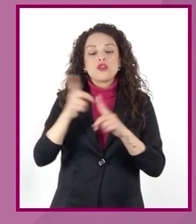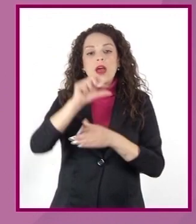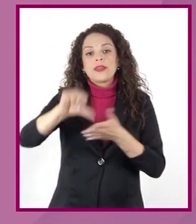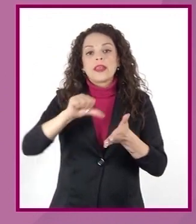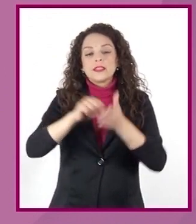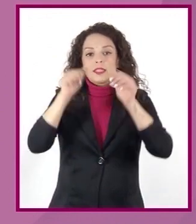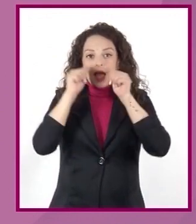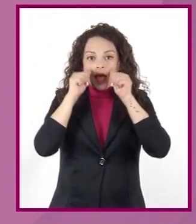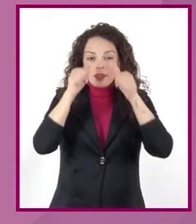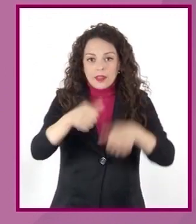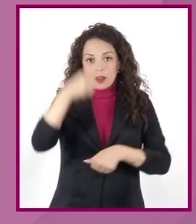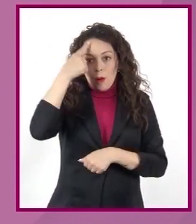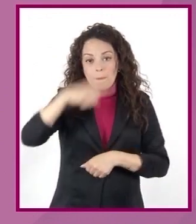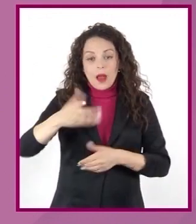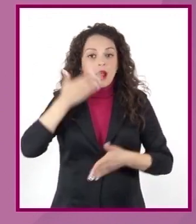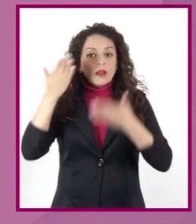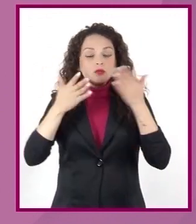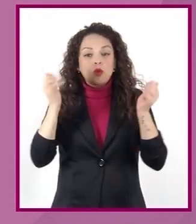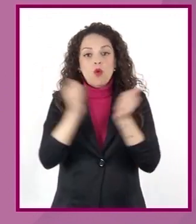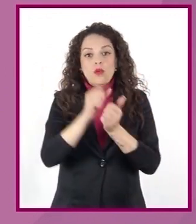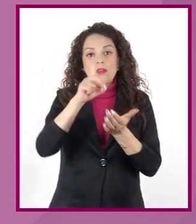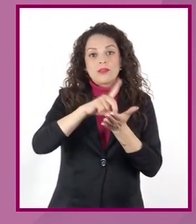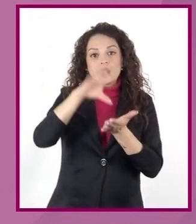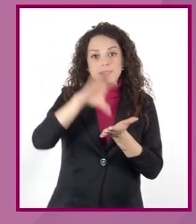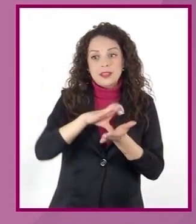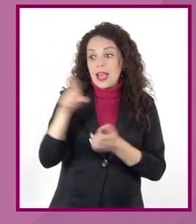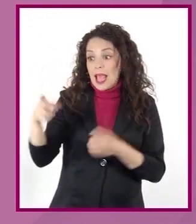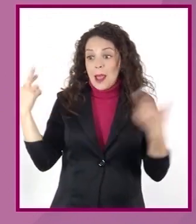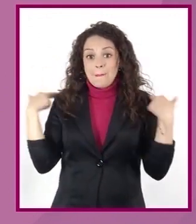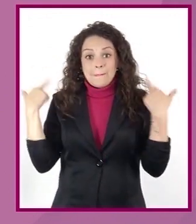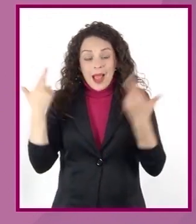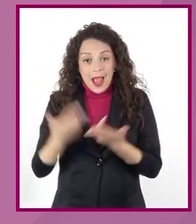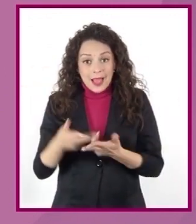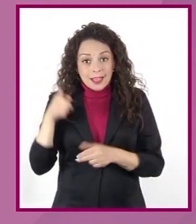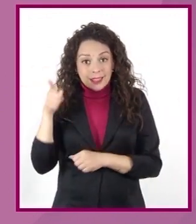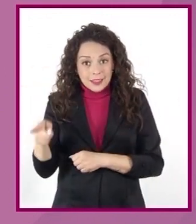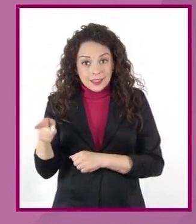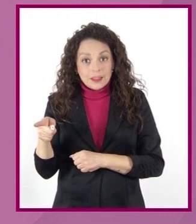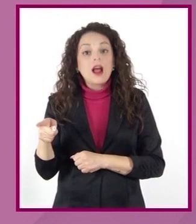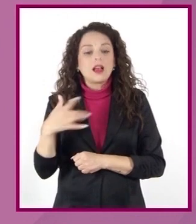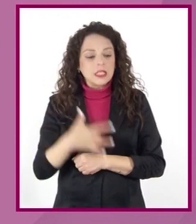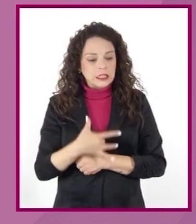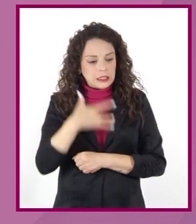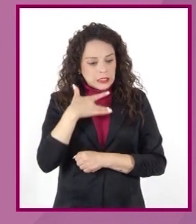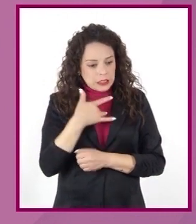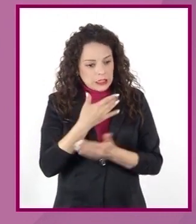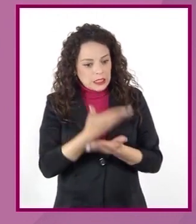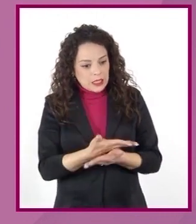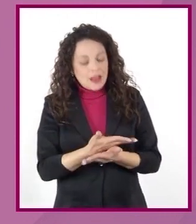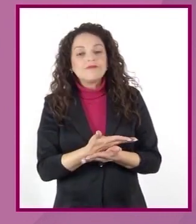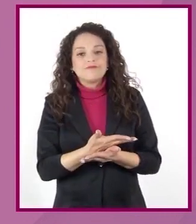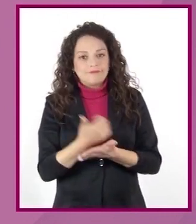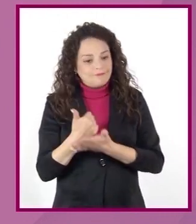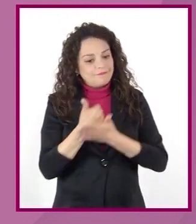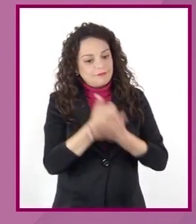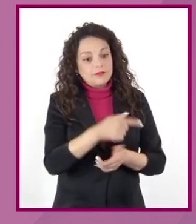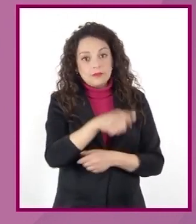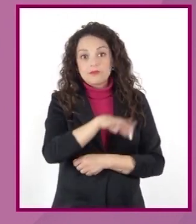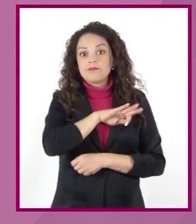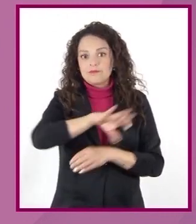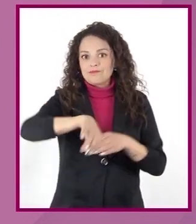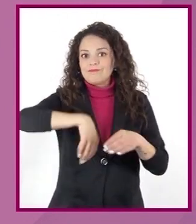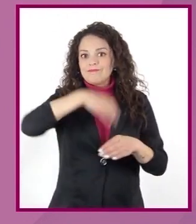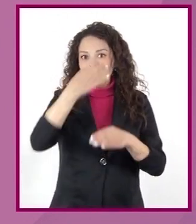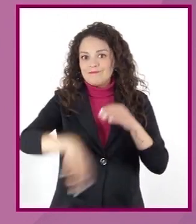Estudiantes con Discapacidad, en donde, gracias a los maestros que fueron empáticos con ella, logró terminarla.